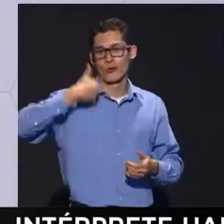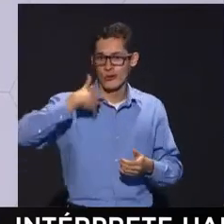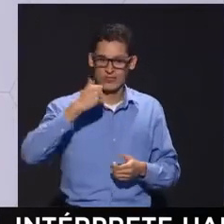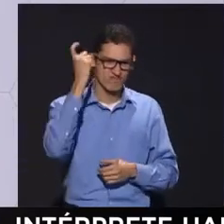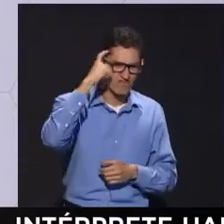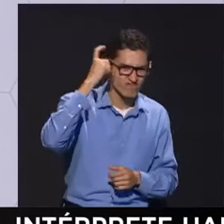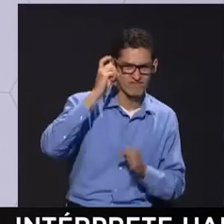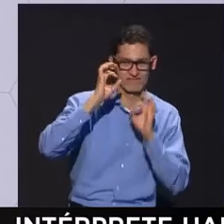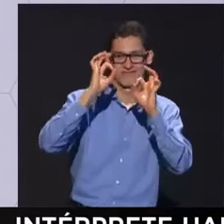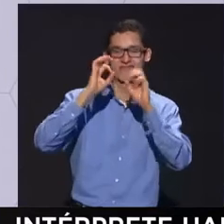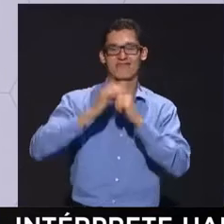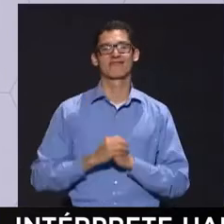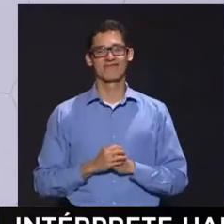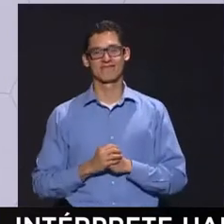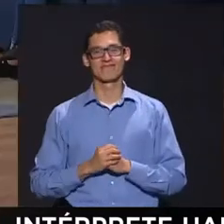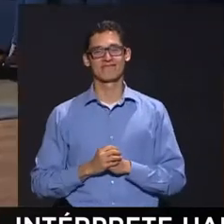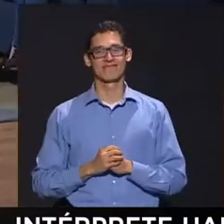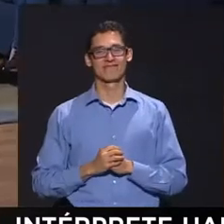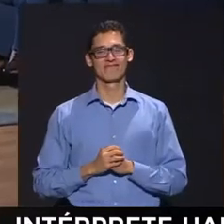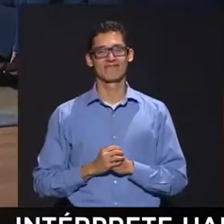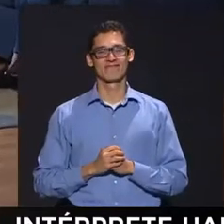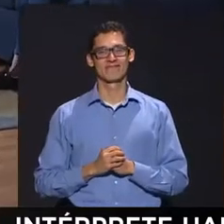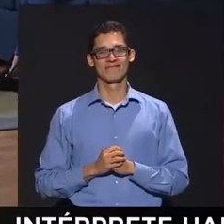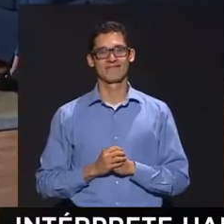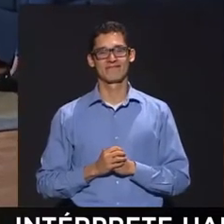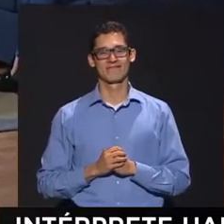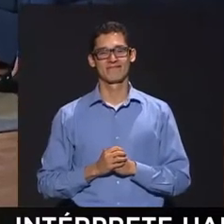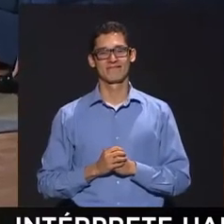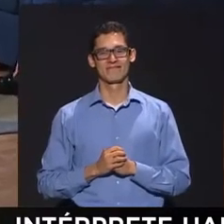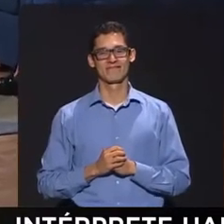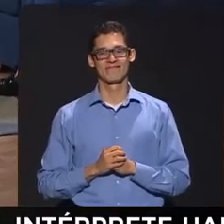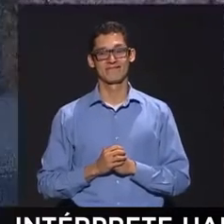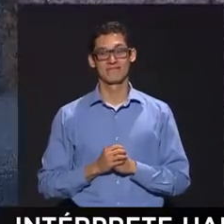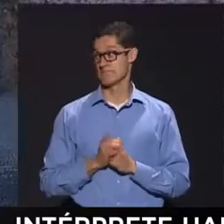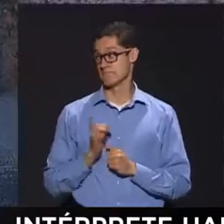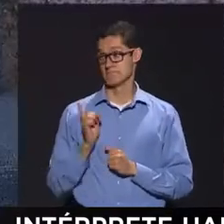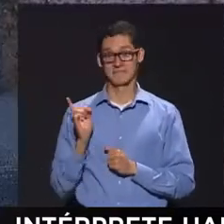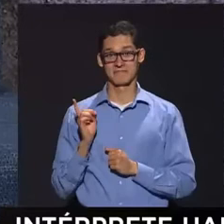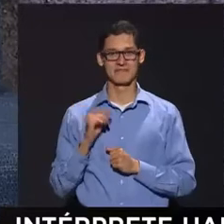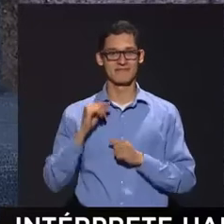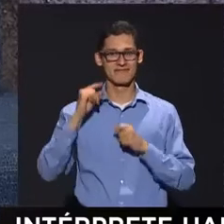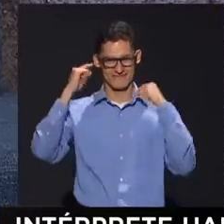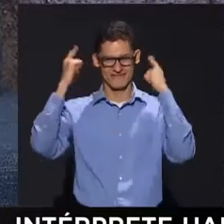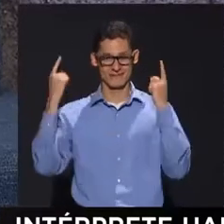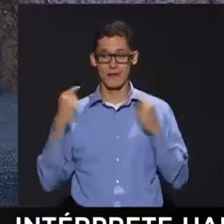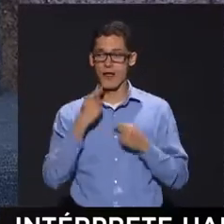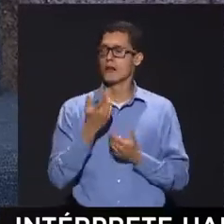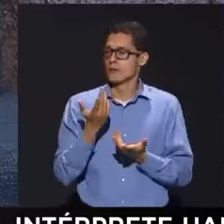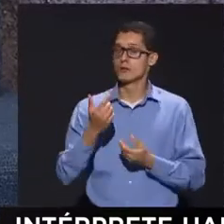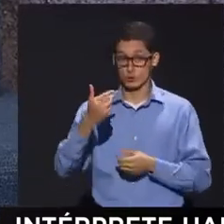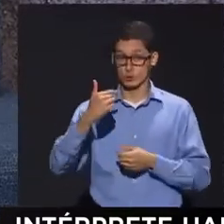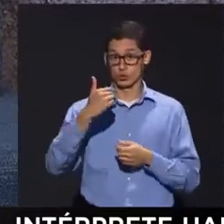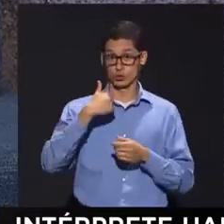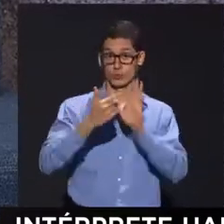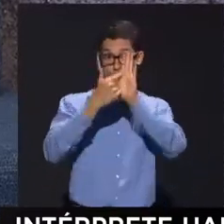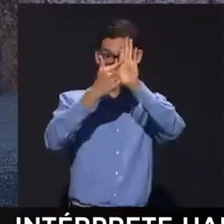nuestras niñas puedan desarrollar esas inteligencias. Bueno, la primera actividad es una que yo siempre le recomiendo a los padres de familia